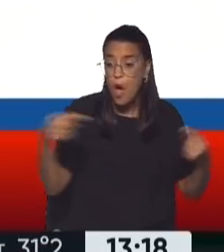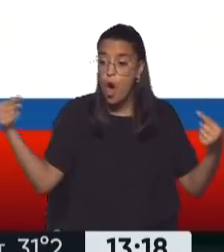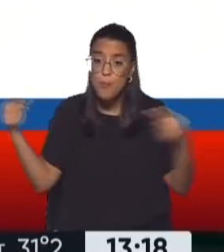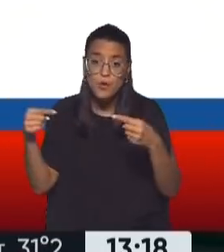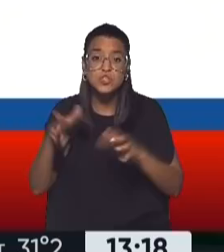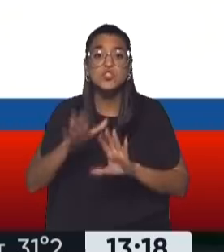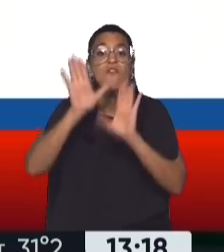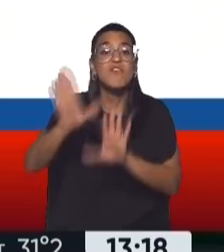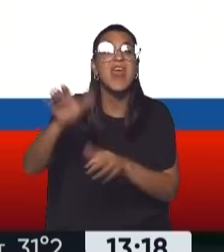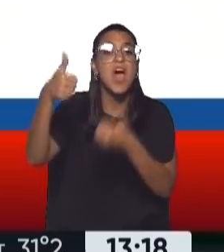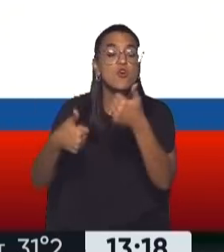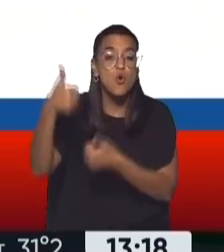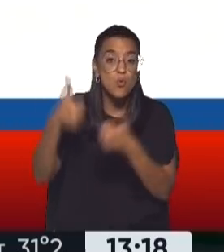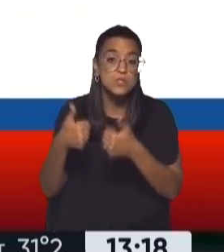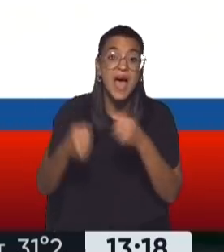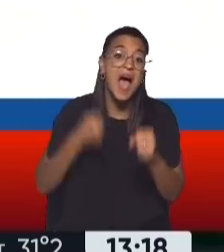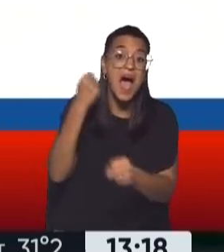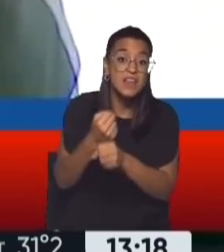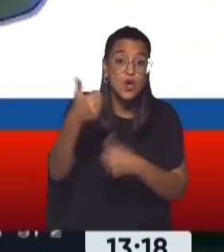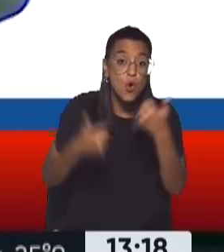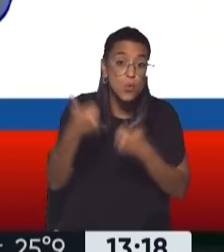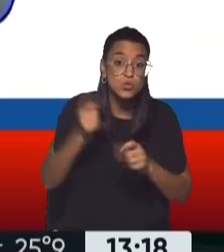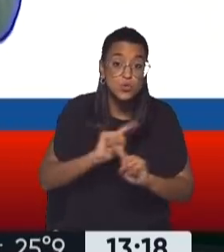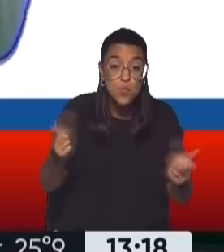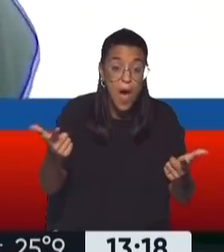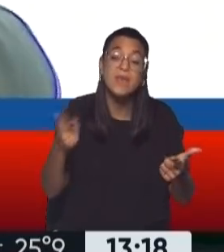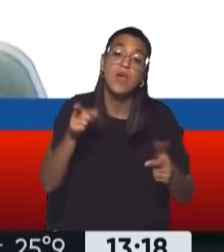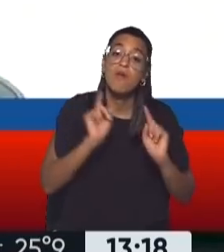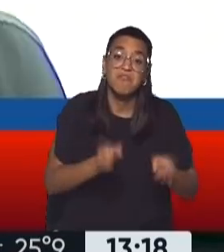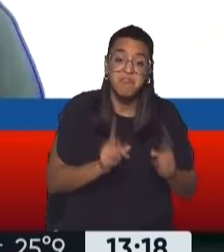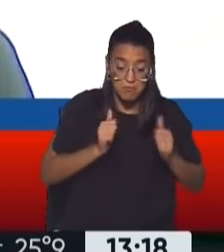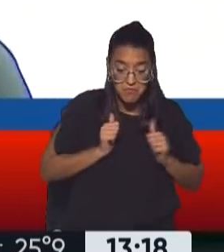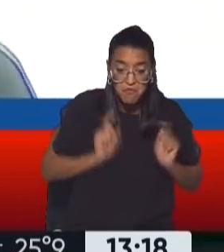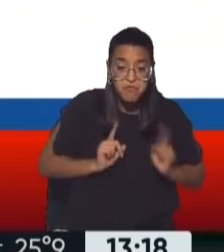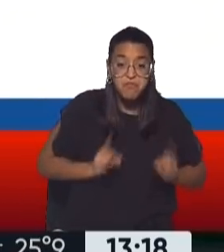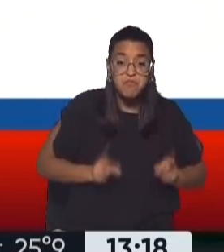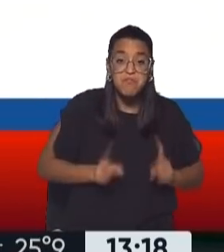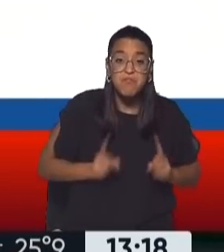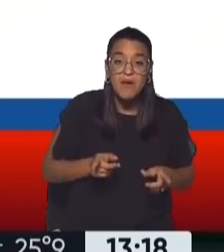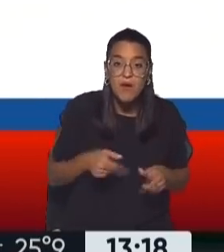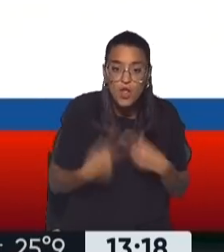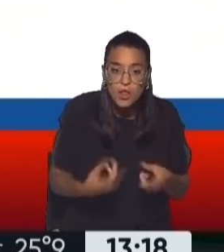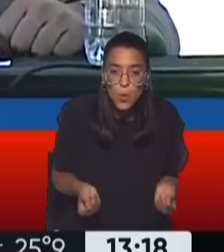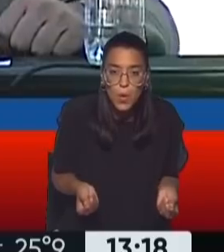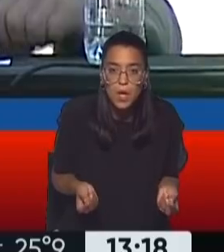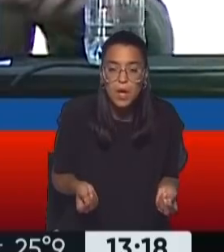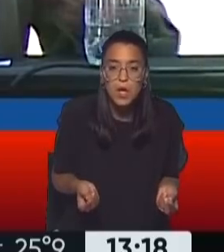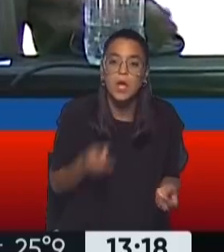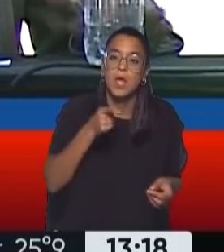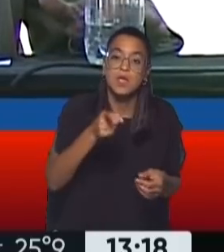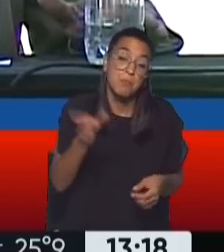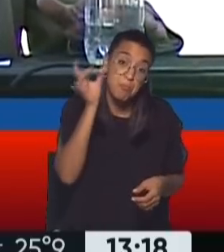oposición frena los concursos y hasta que ese concurso no salga, él va a seguir ahí y sigue atado a su silla.